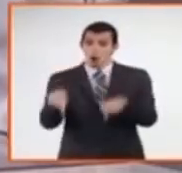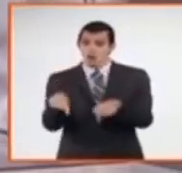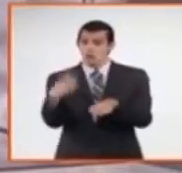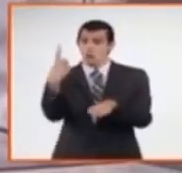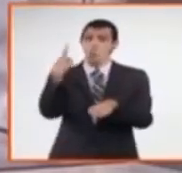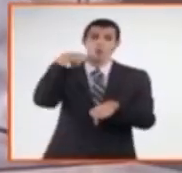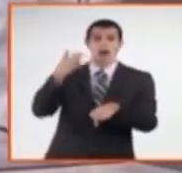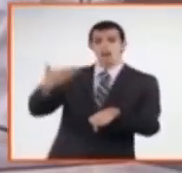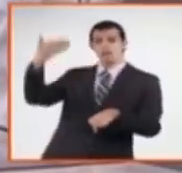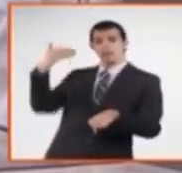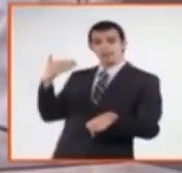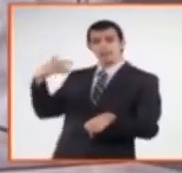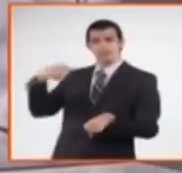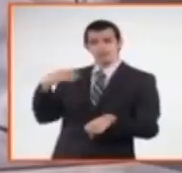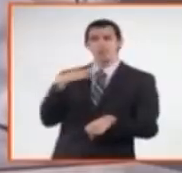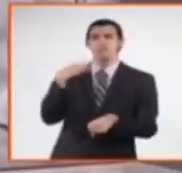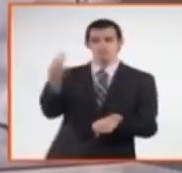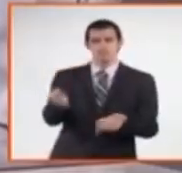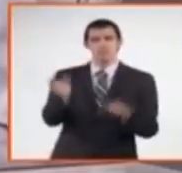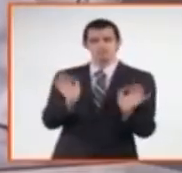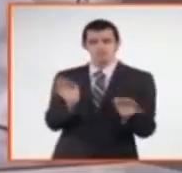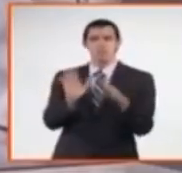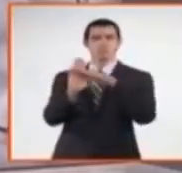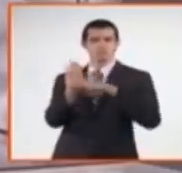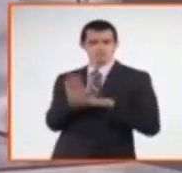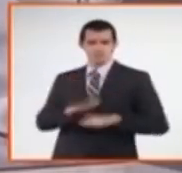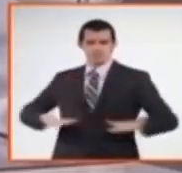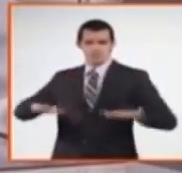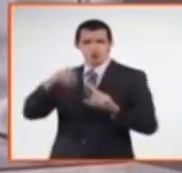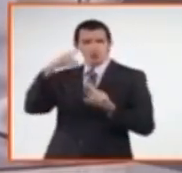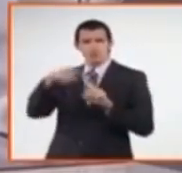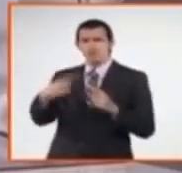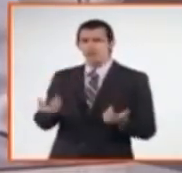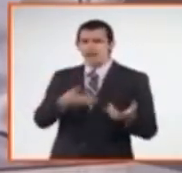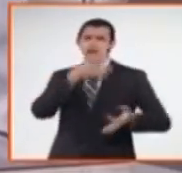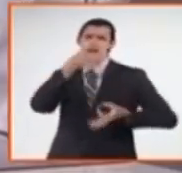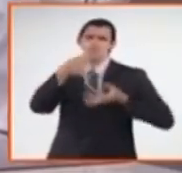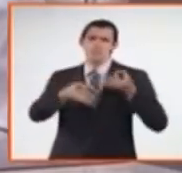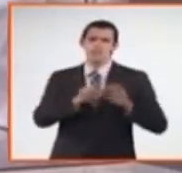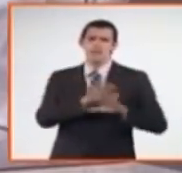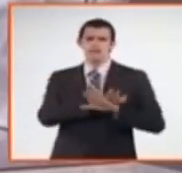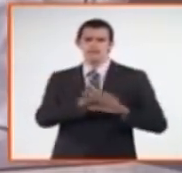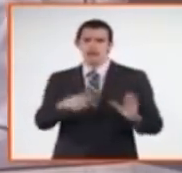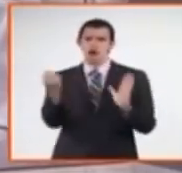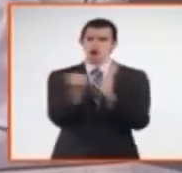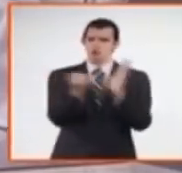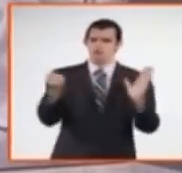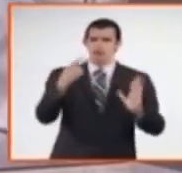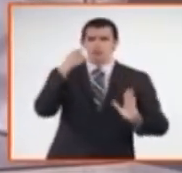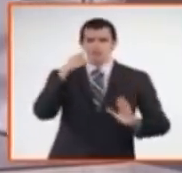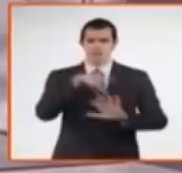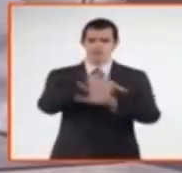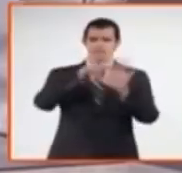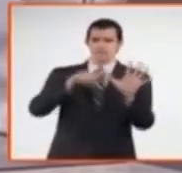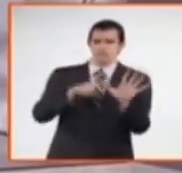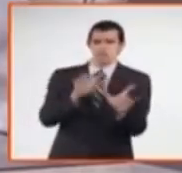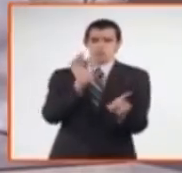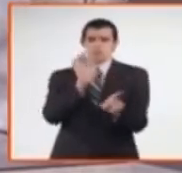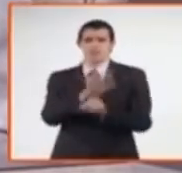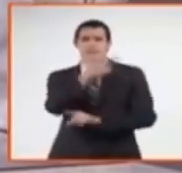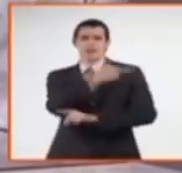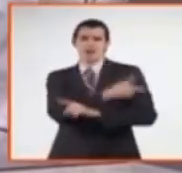que la primera luz que se había ido convirtiendo en otras luces camino y realmente un año hemos hecho muchas cosas